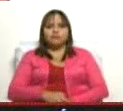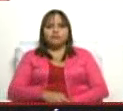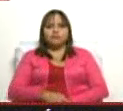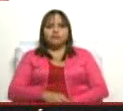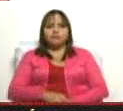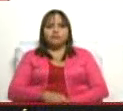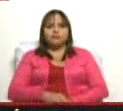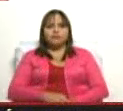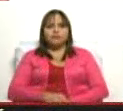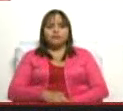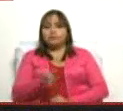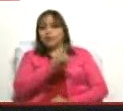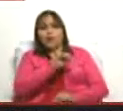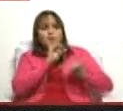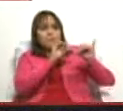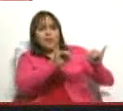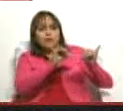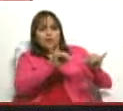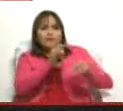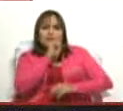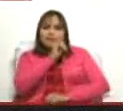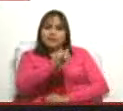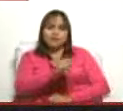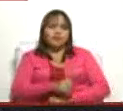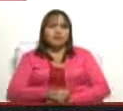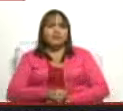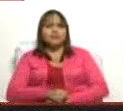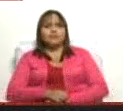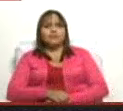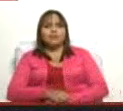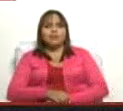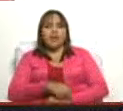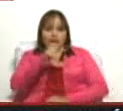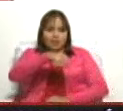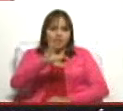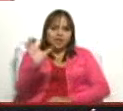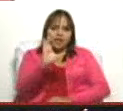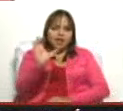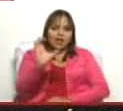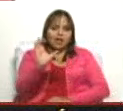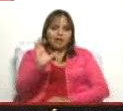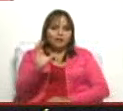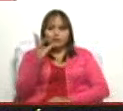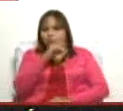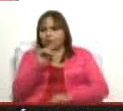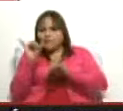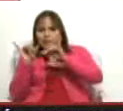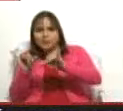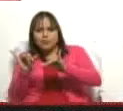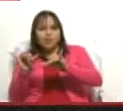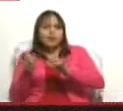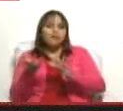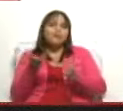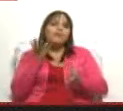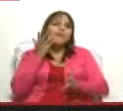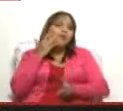No es el mismo tratamiento de la noticia aquí en Caracas que el tratamiento de la noticia que pueden darle